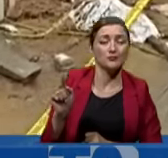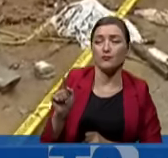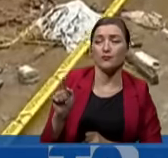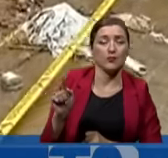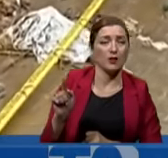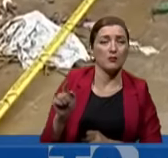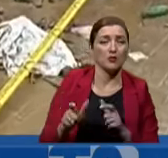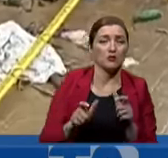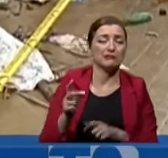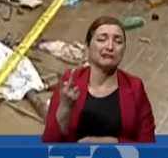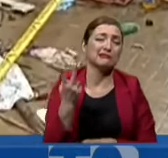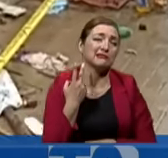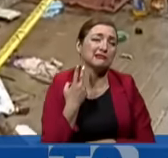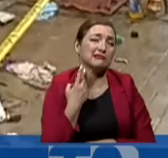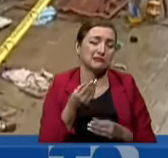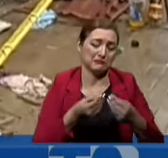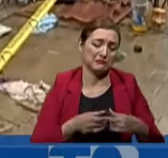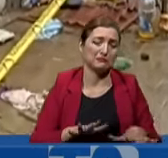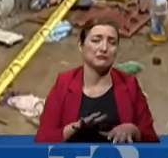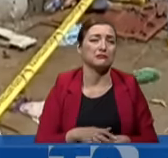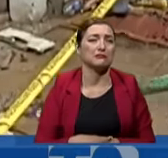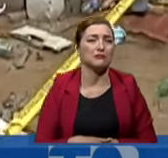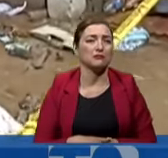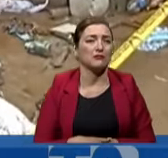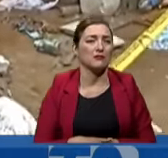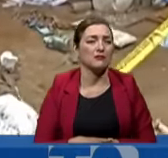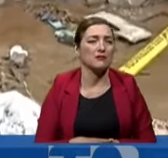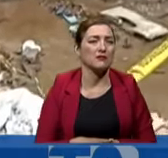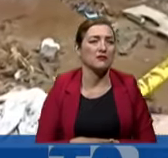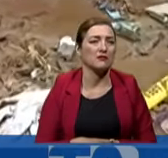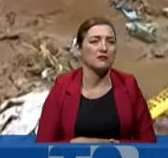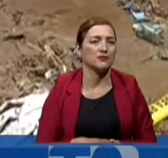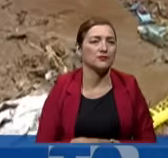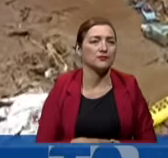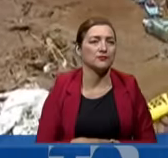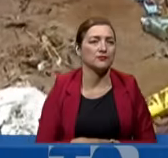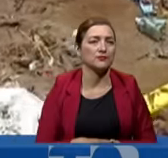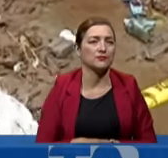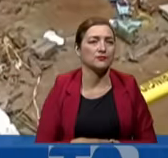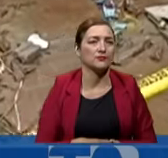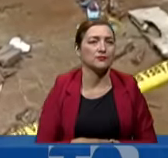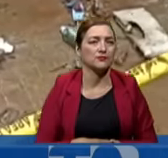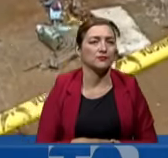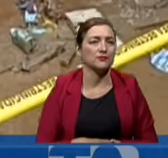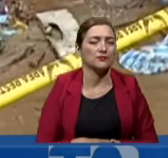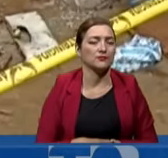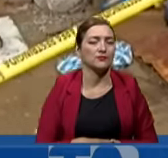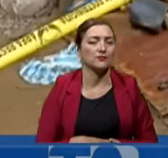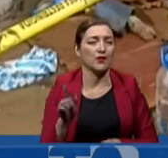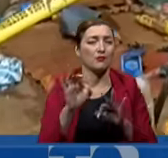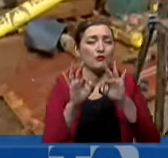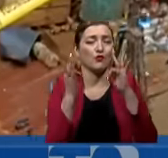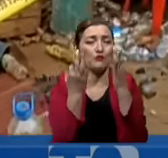quienes han perdido algunas de las viviendas, como ustedes observan, compañeros, a esta hora. La familia también acá se quedó